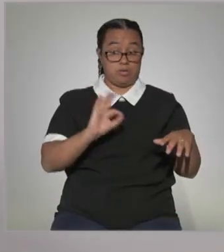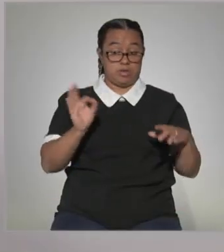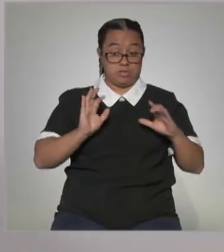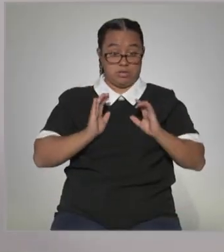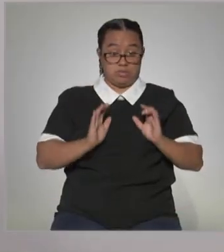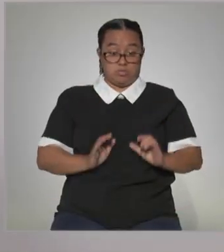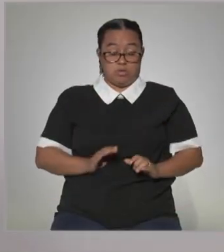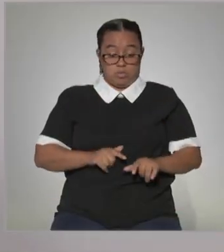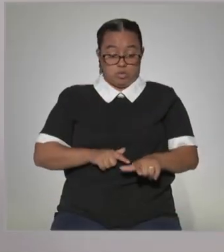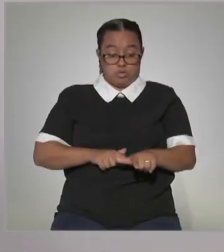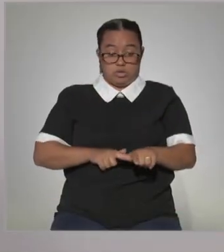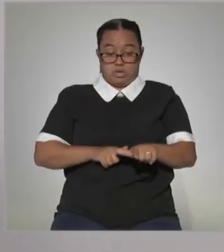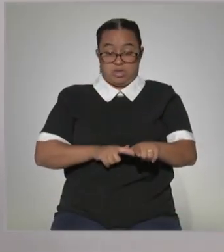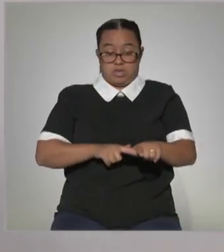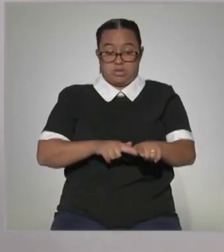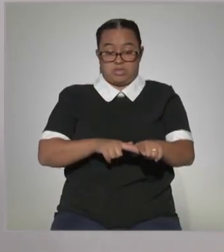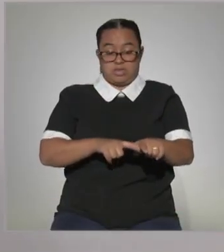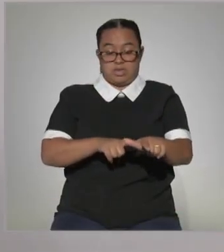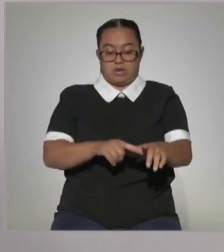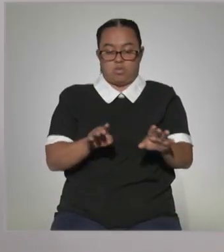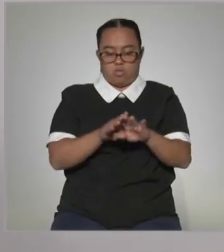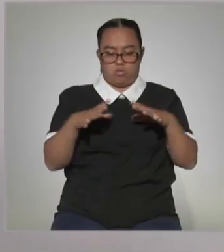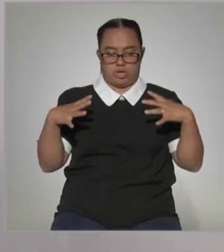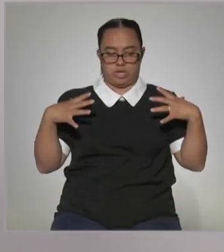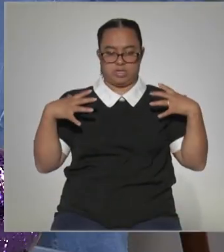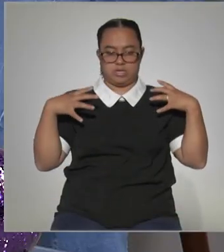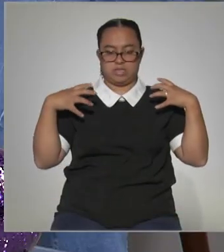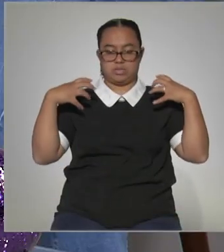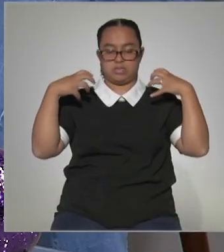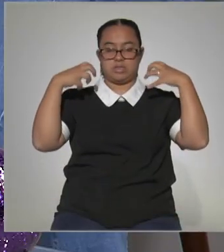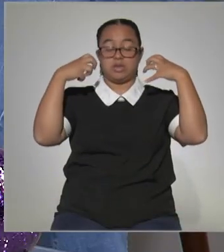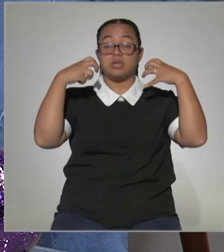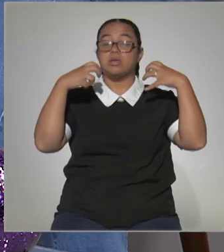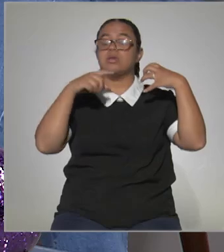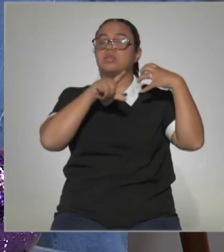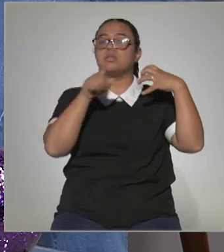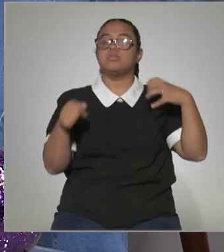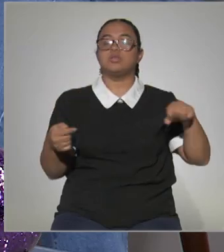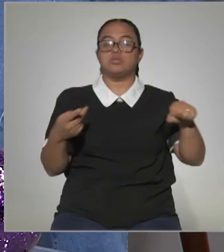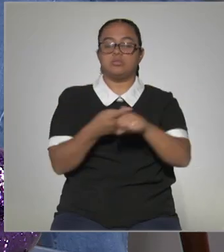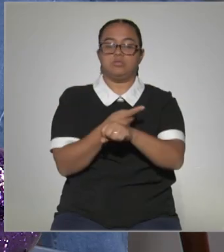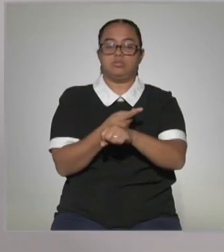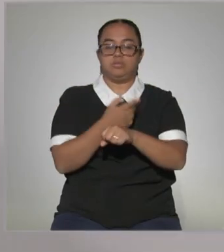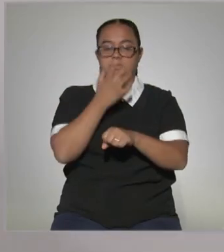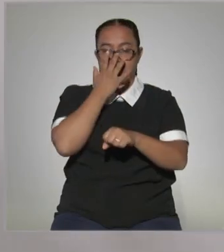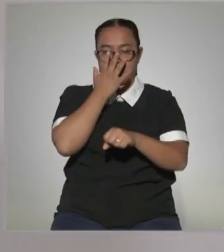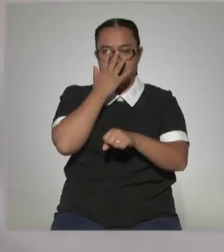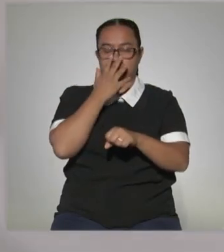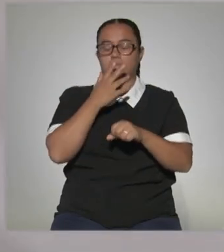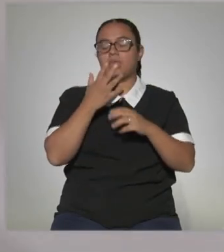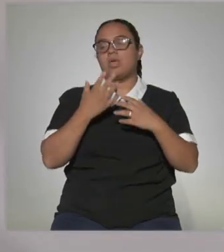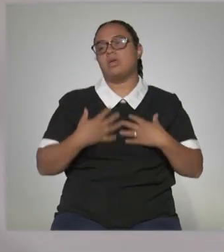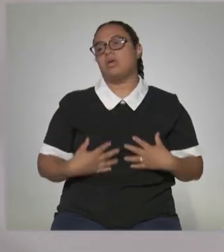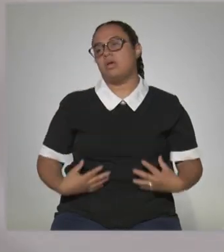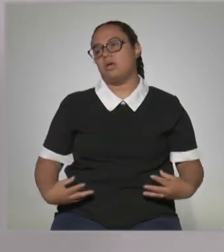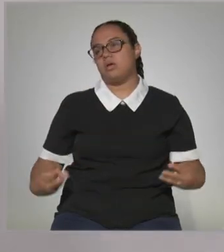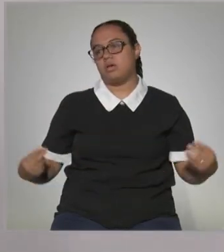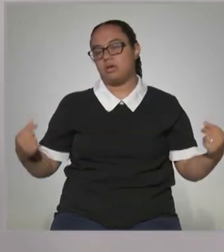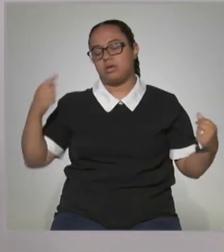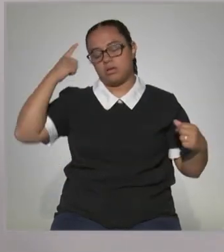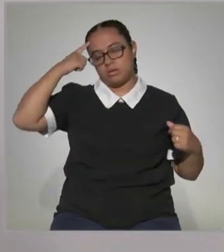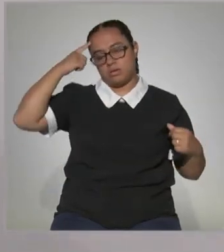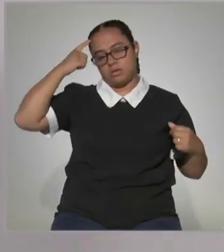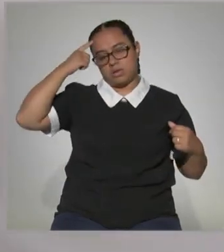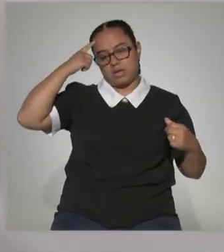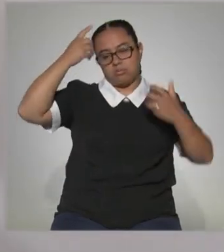mantenemos en esa forma estresada, de repente suelta encefalinas, que es